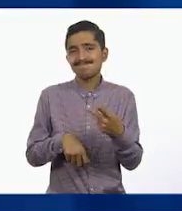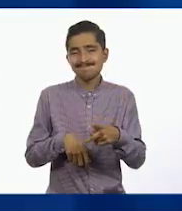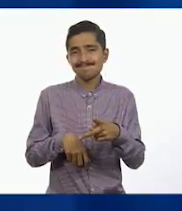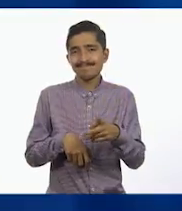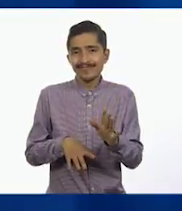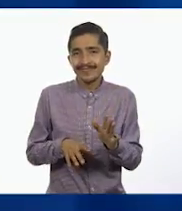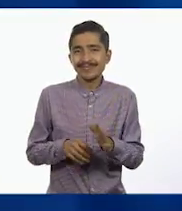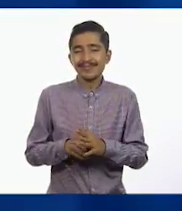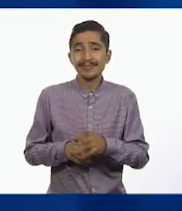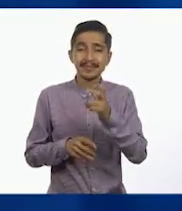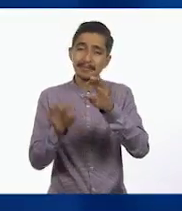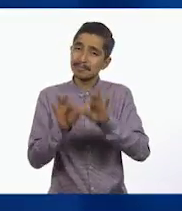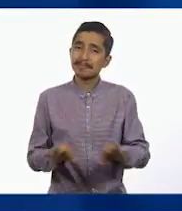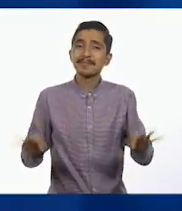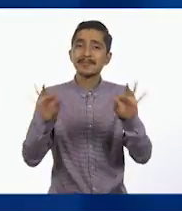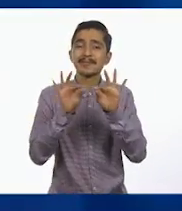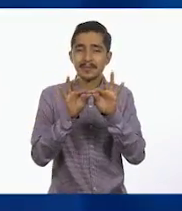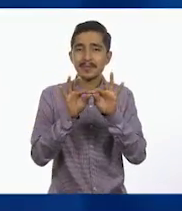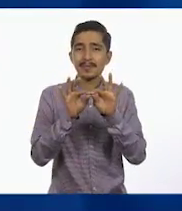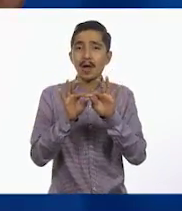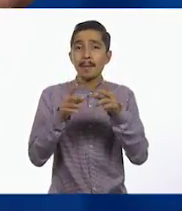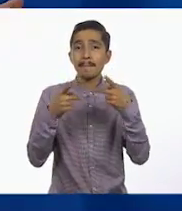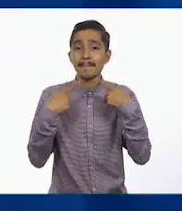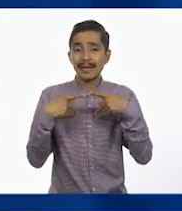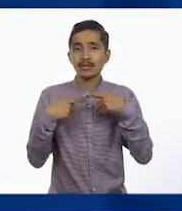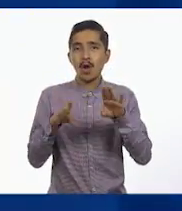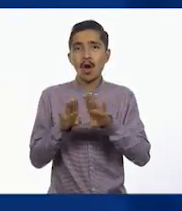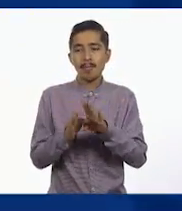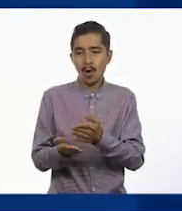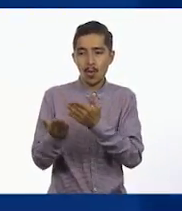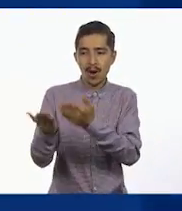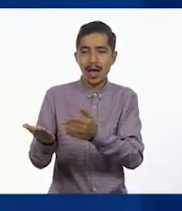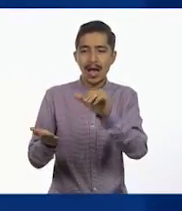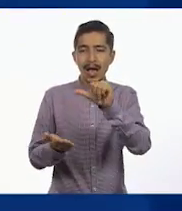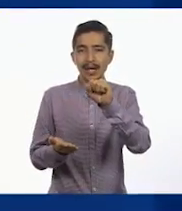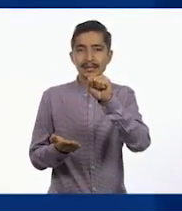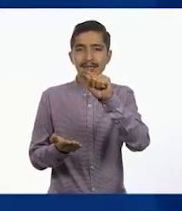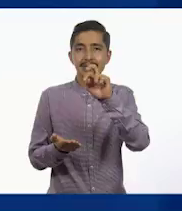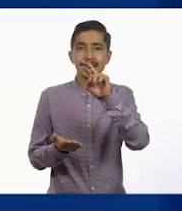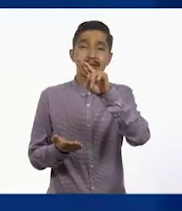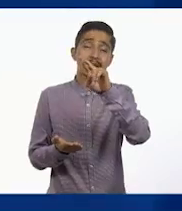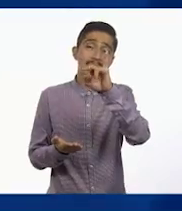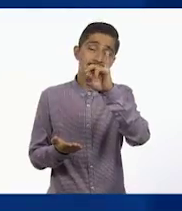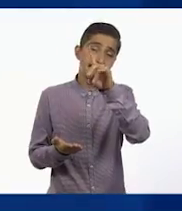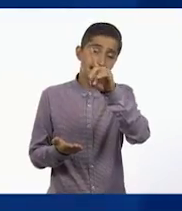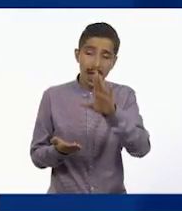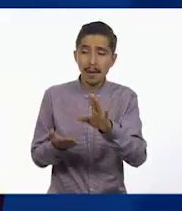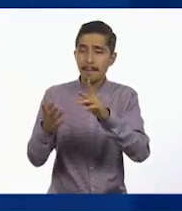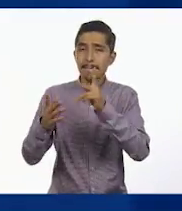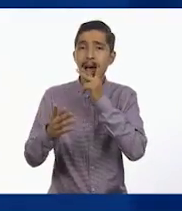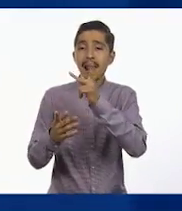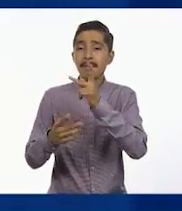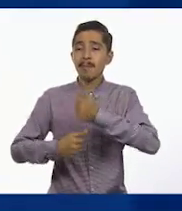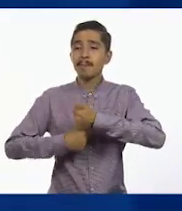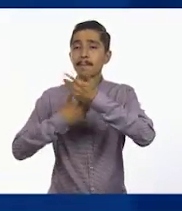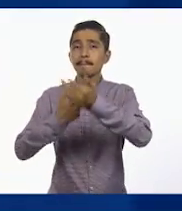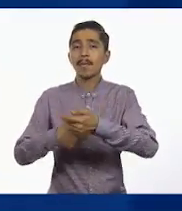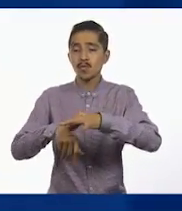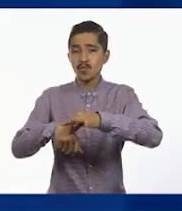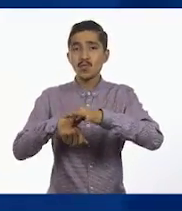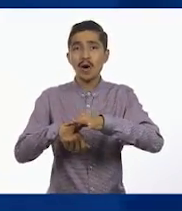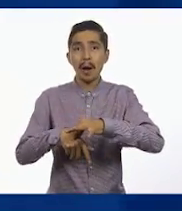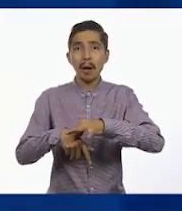nuestro caso, es importante contar con personas como Astrid Perellón, la cual con el poder de la palabra mantiene vivos